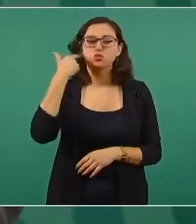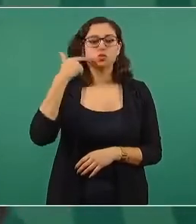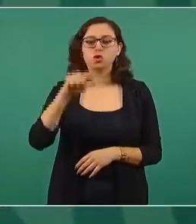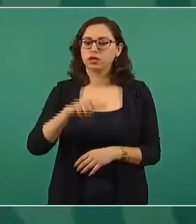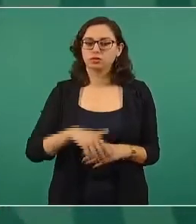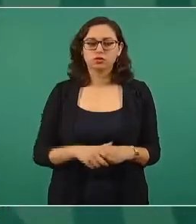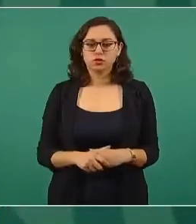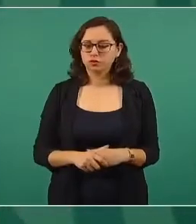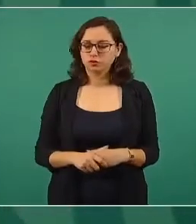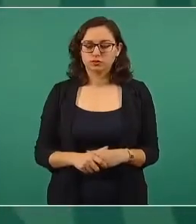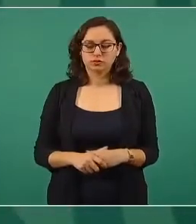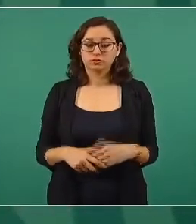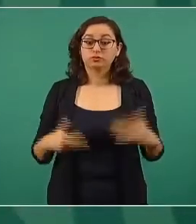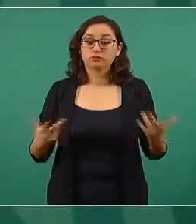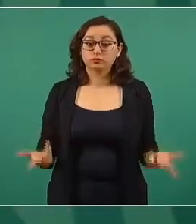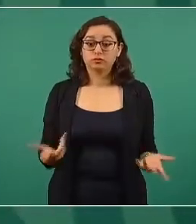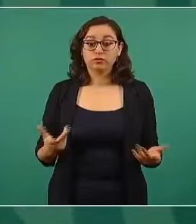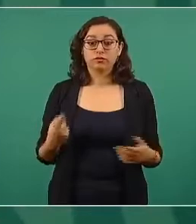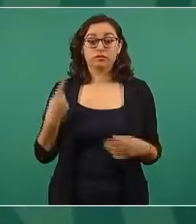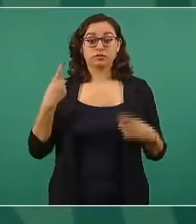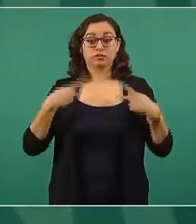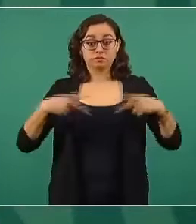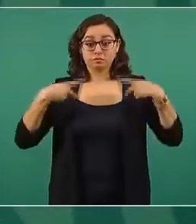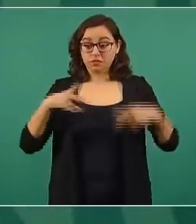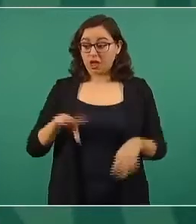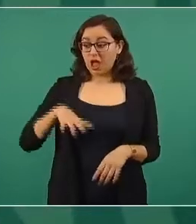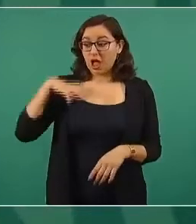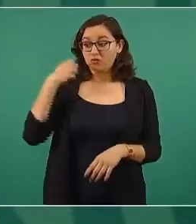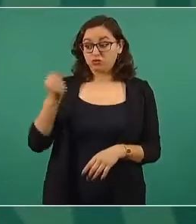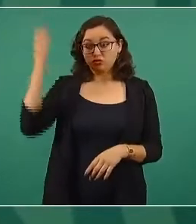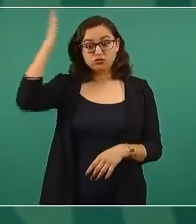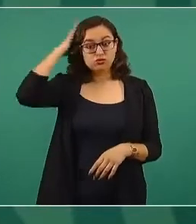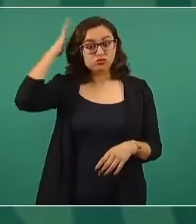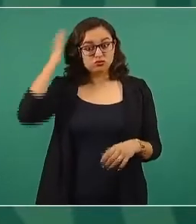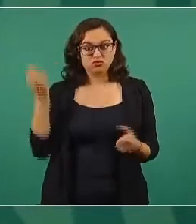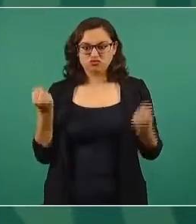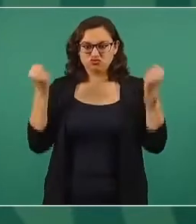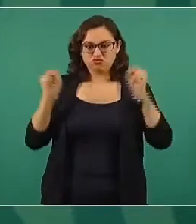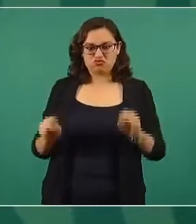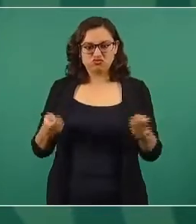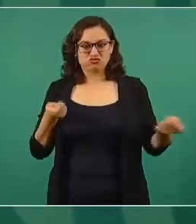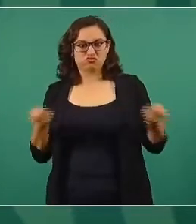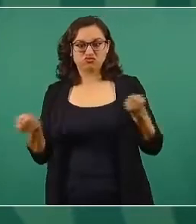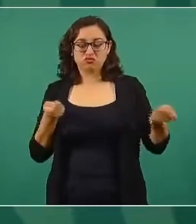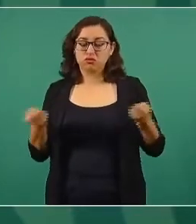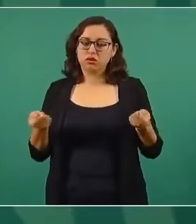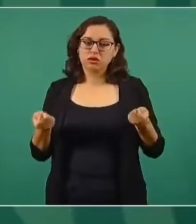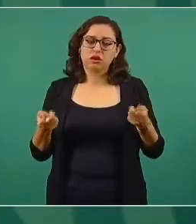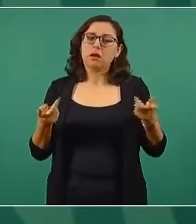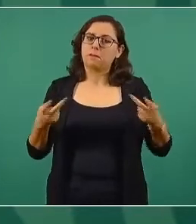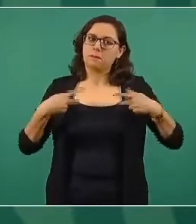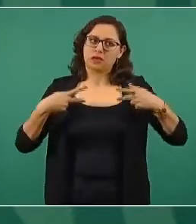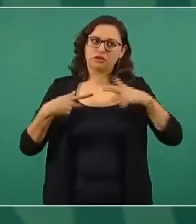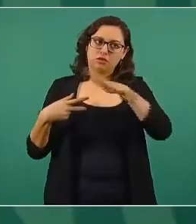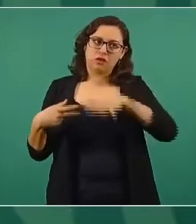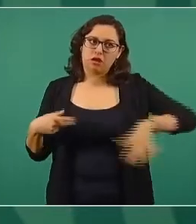Los caciques duran hasta que el pueblo quiere y ya no es el tiempo de los